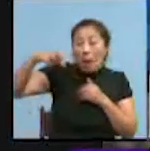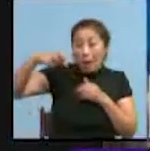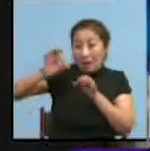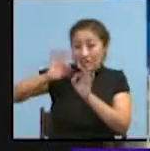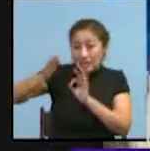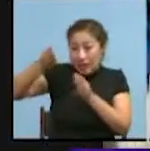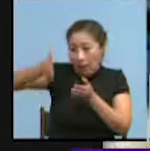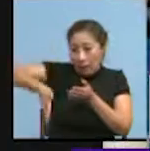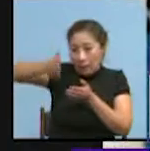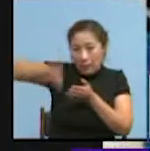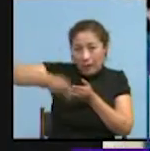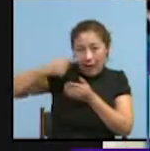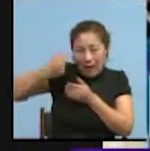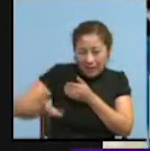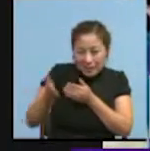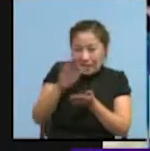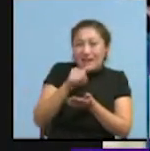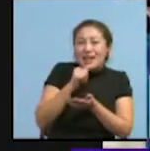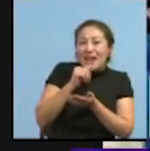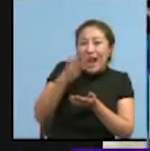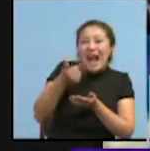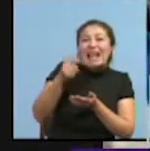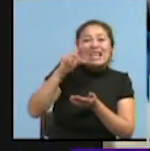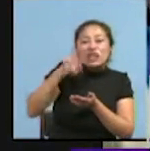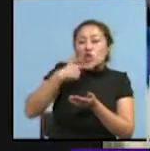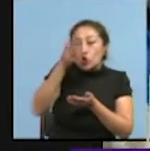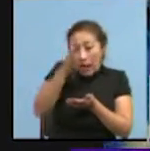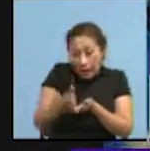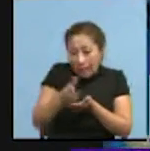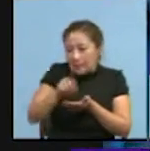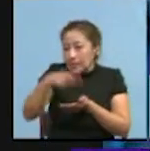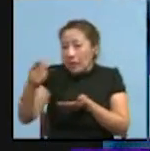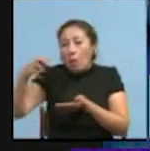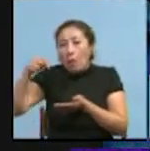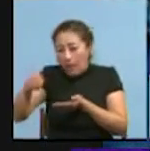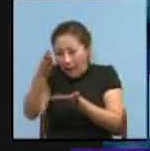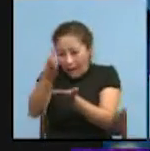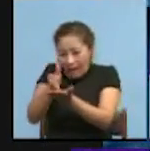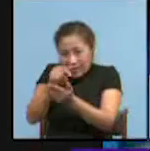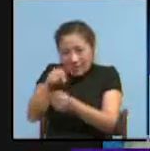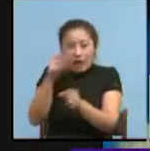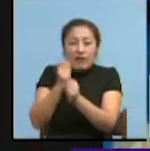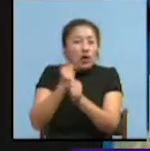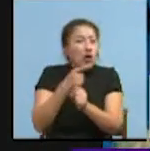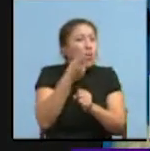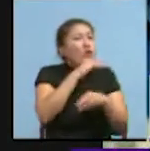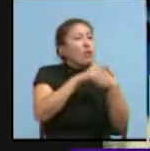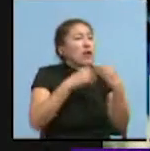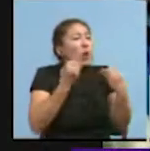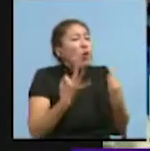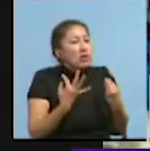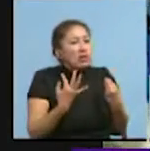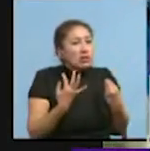entre Margen Los Alisos y Palpalá. ¿Cuántas familias son las que hacen este tipo de producciones?